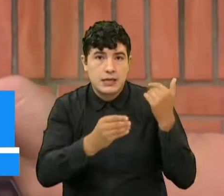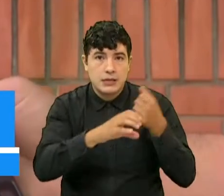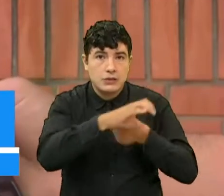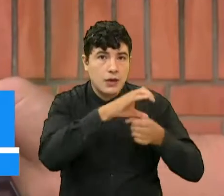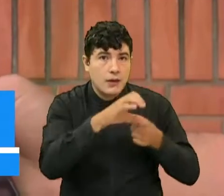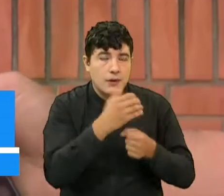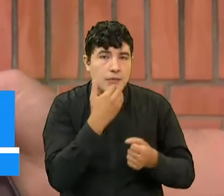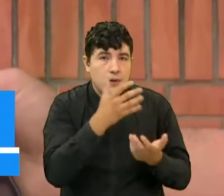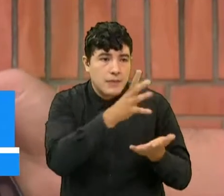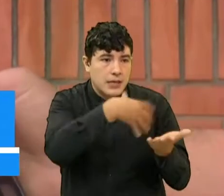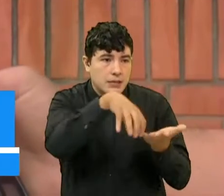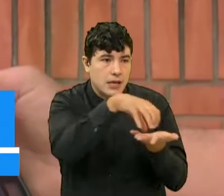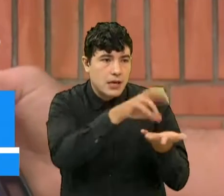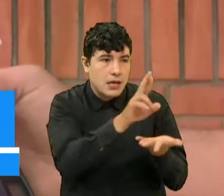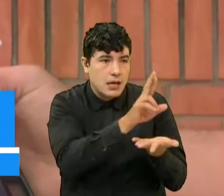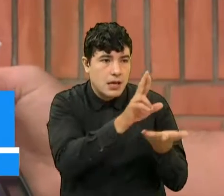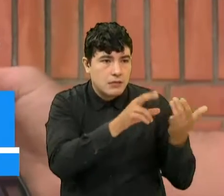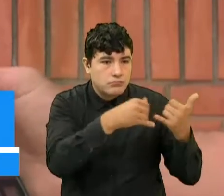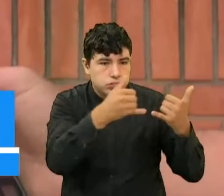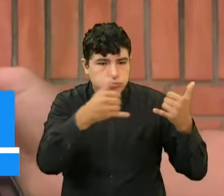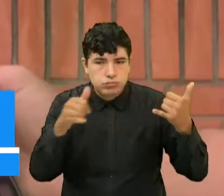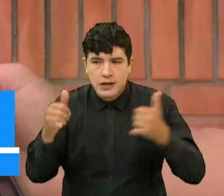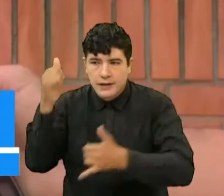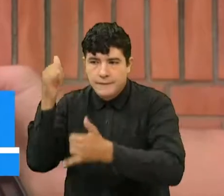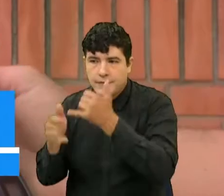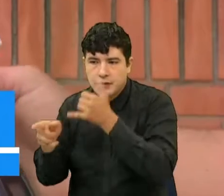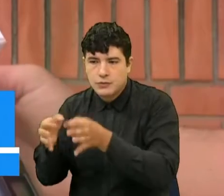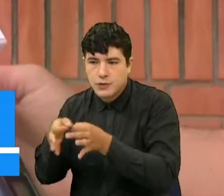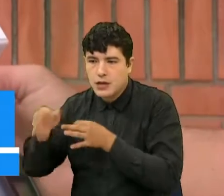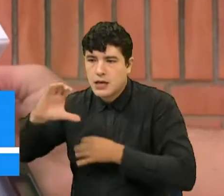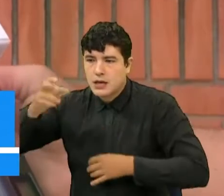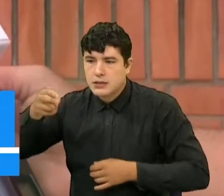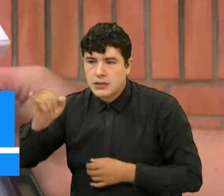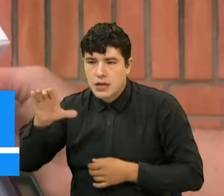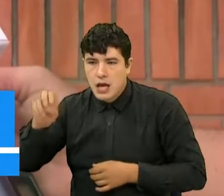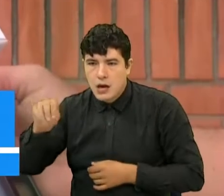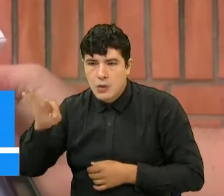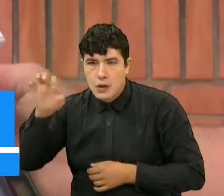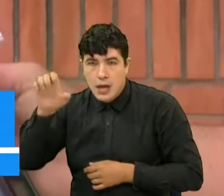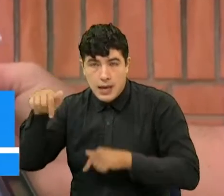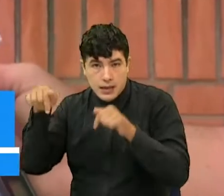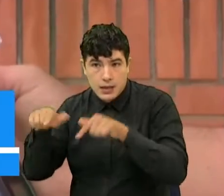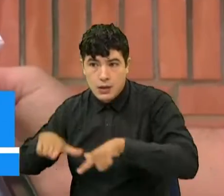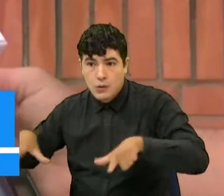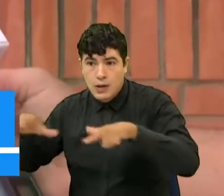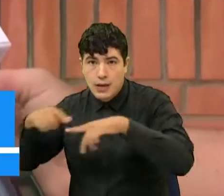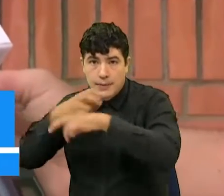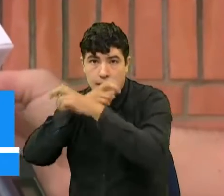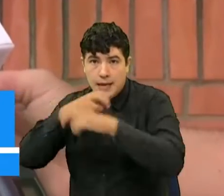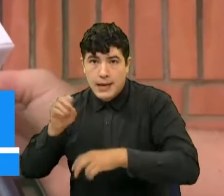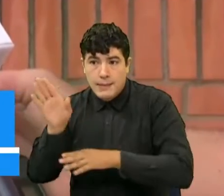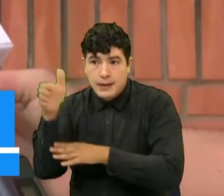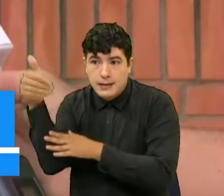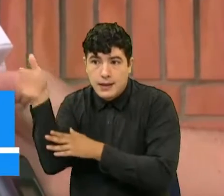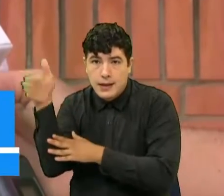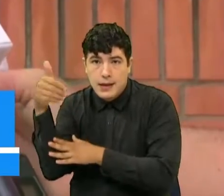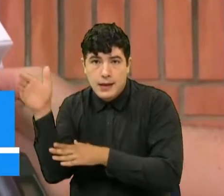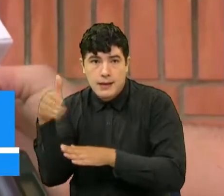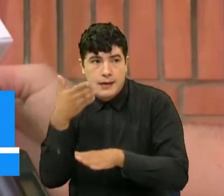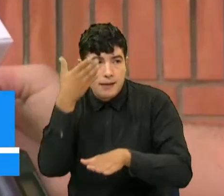villa rosario un circuito y terminando en china por la cual pues si un circuito acá en plaza de banderas y entrar a la